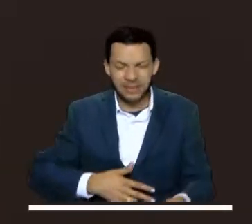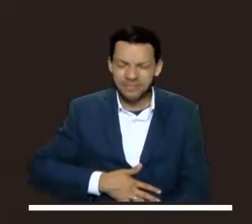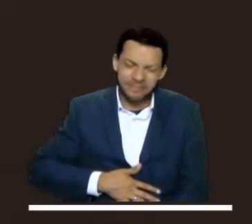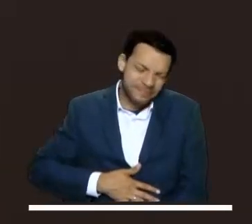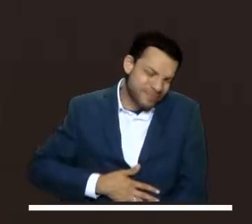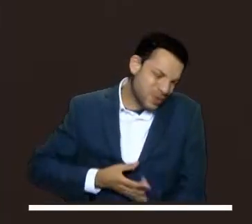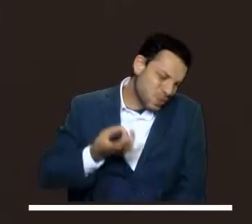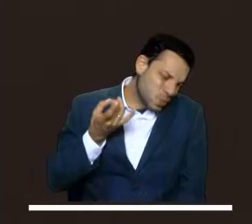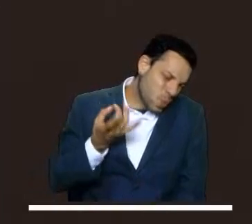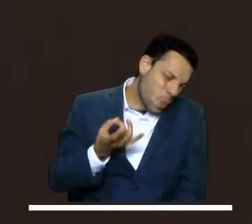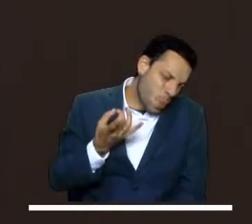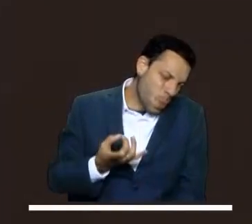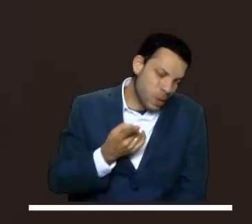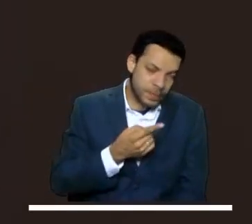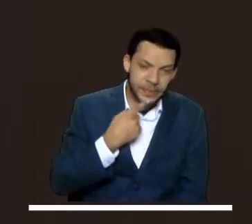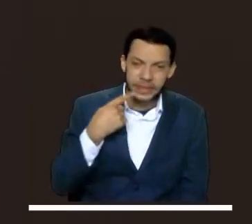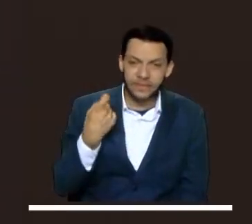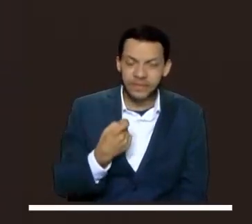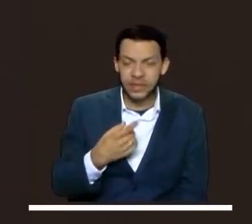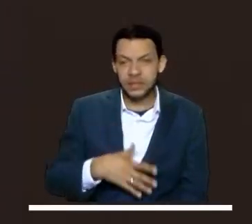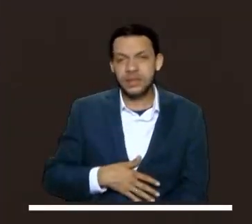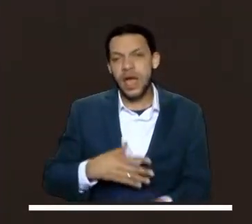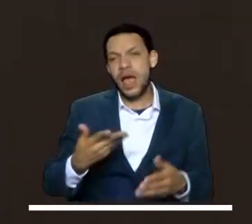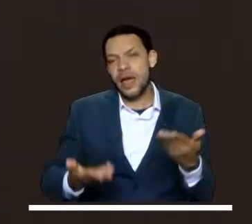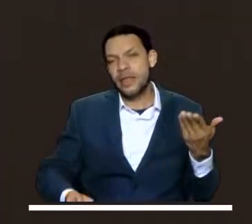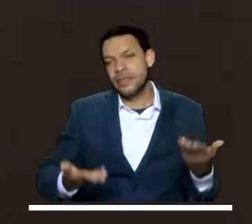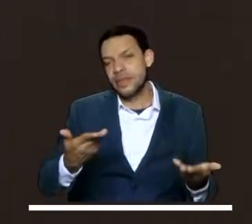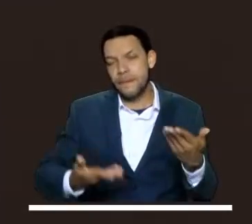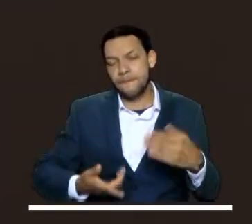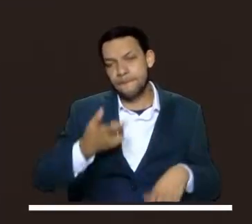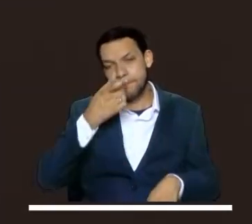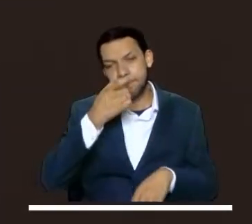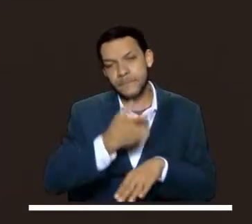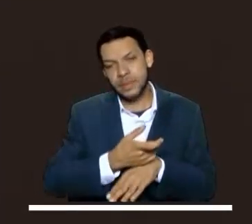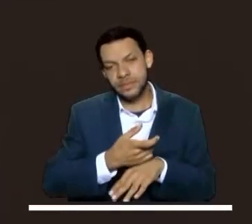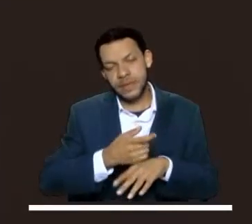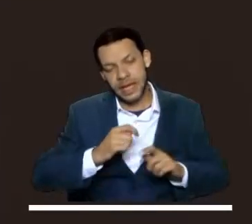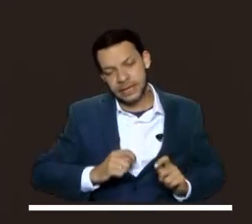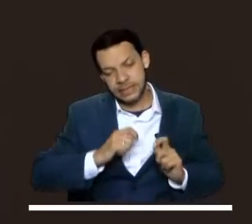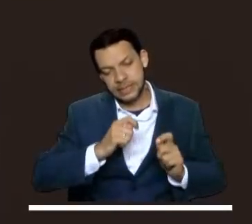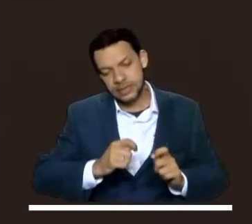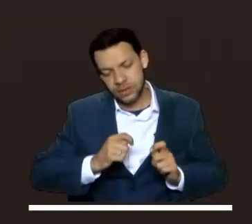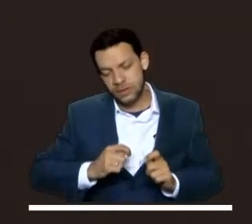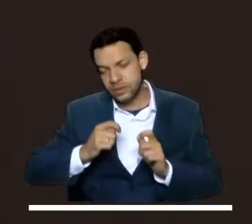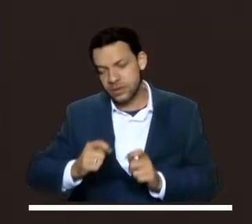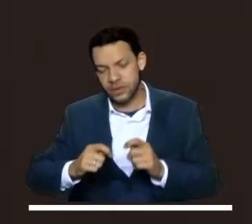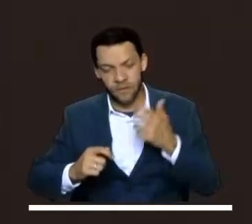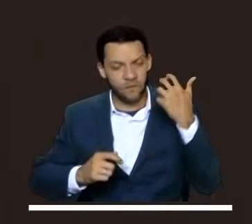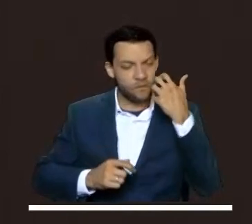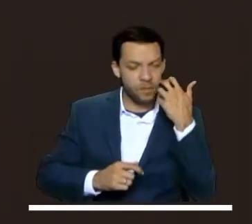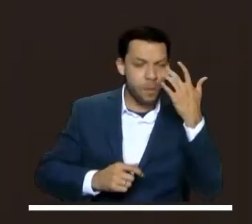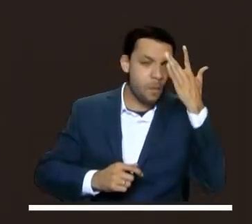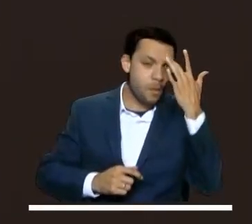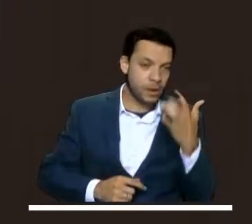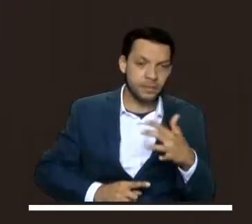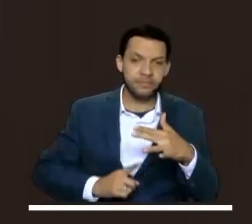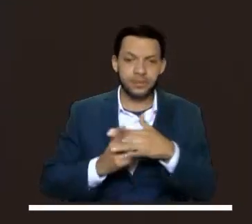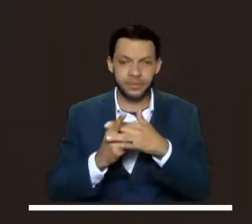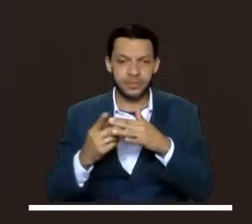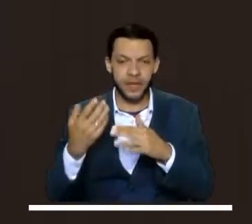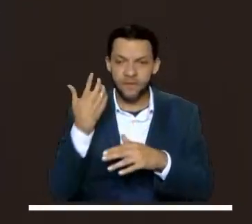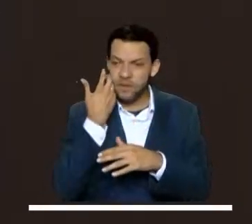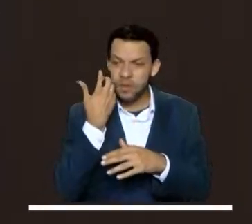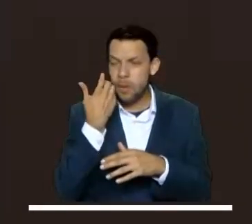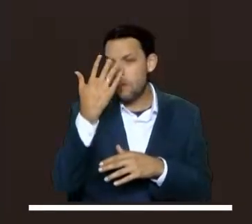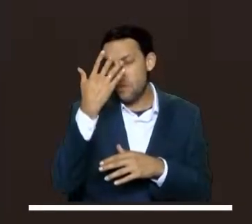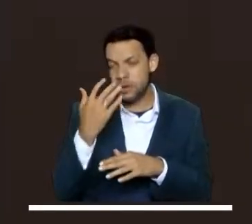doctor Luis Miguel Rojas, uno puede tener un dolor abdominal. Pónganle apellido a ese dolor, busquemos el origen, la causa.